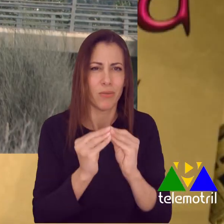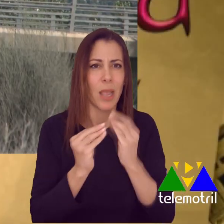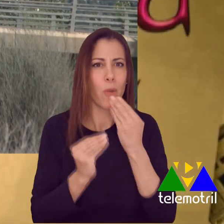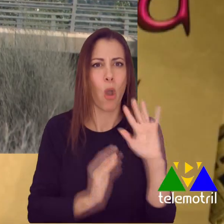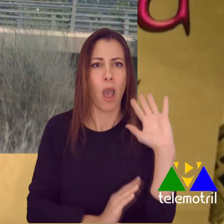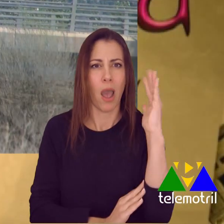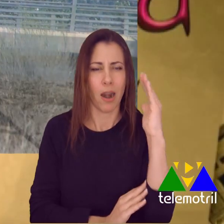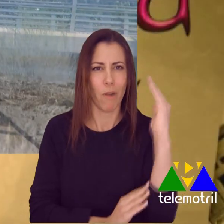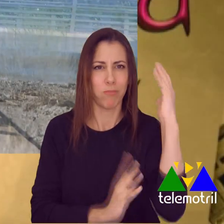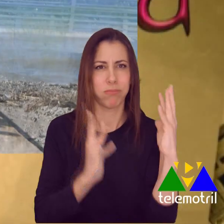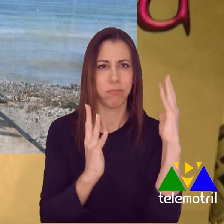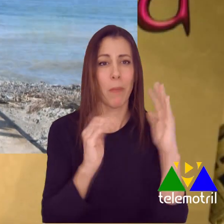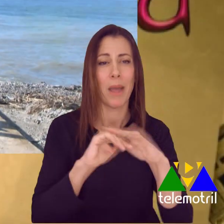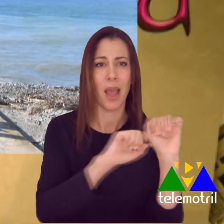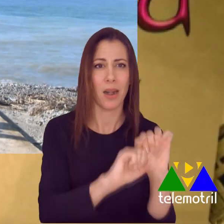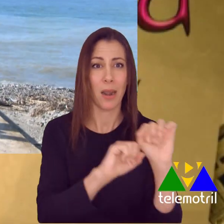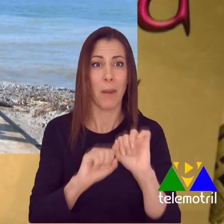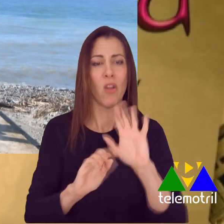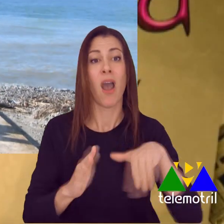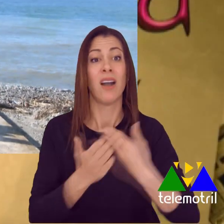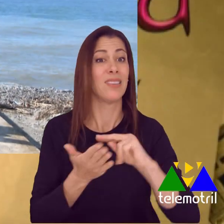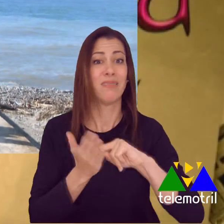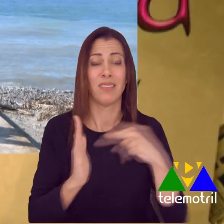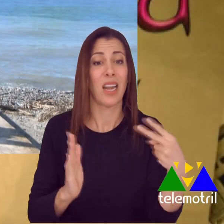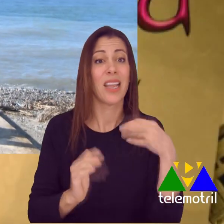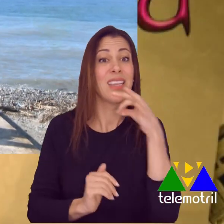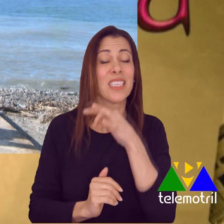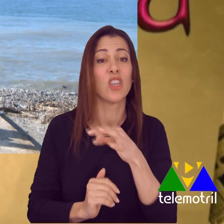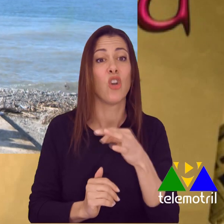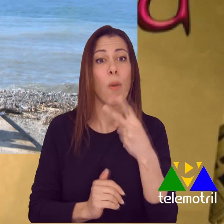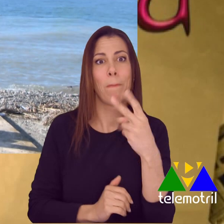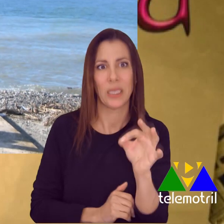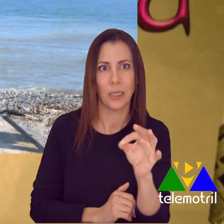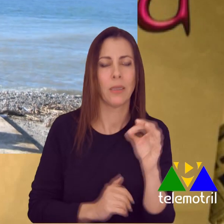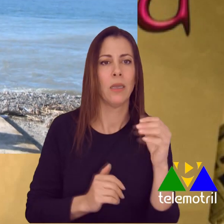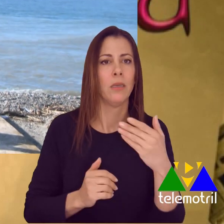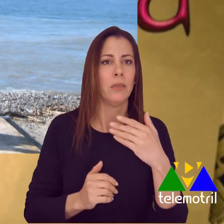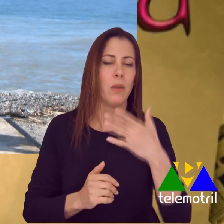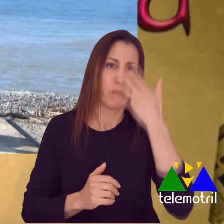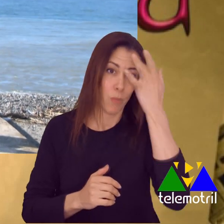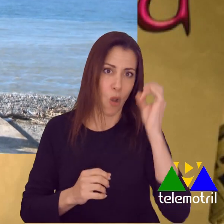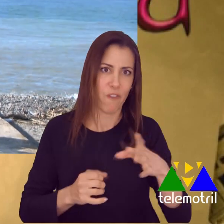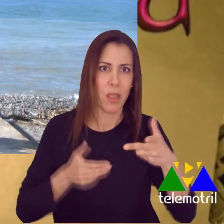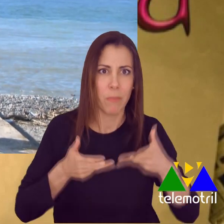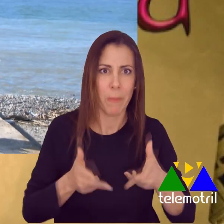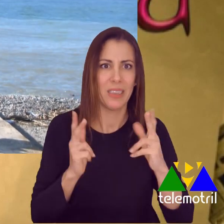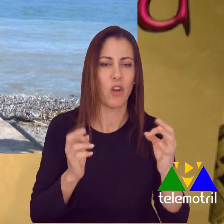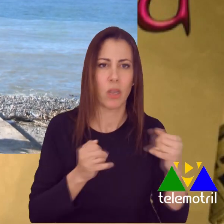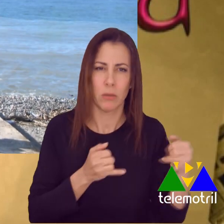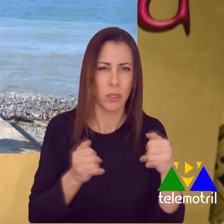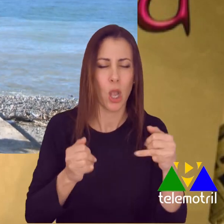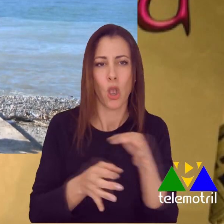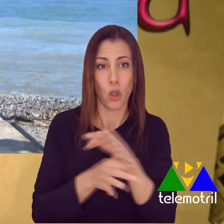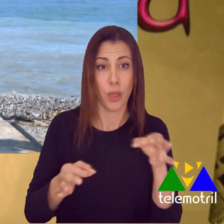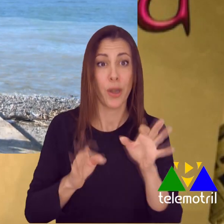hacer caballones, hasta que las técnicas ya del siglo XX permitieron encauzarlo en condiciones.